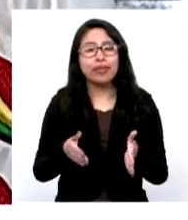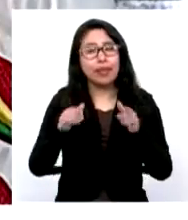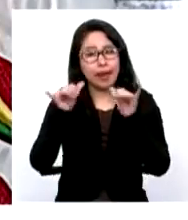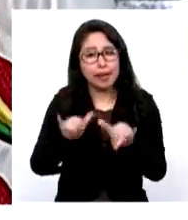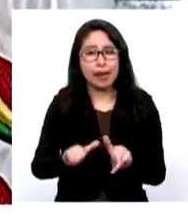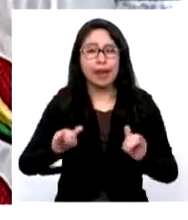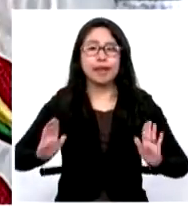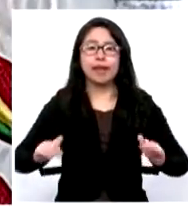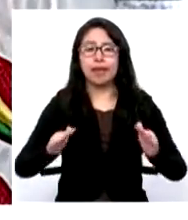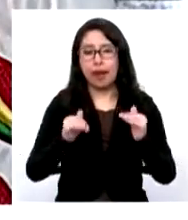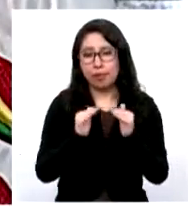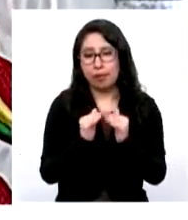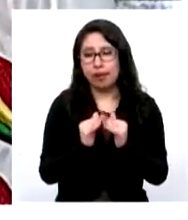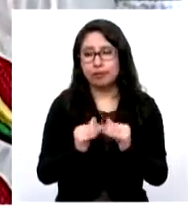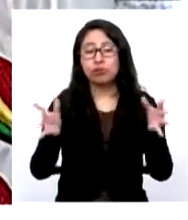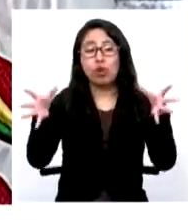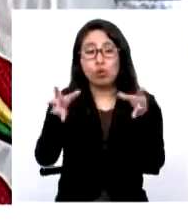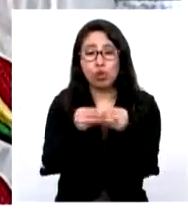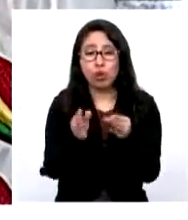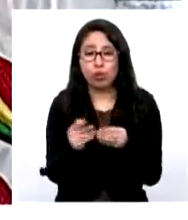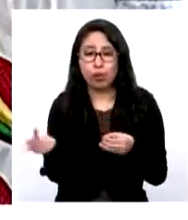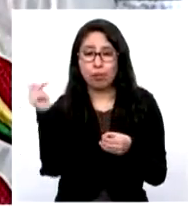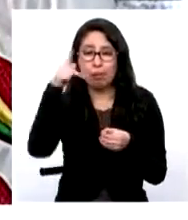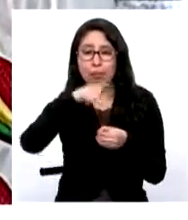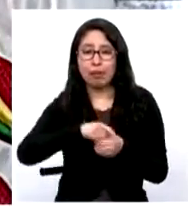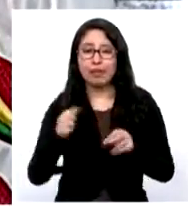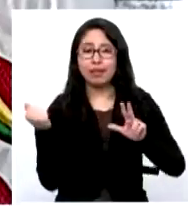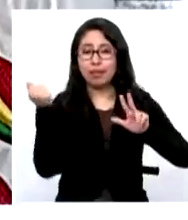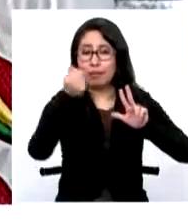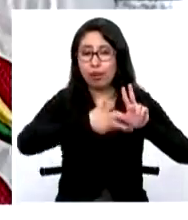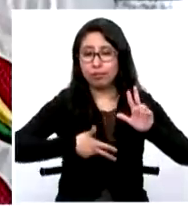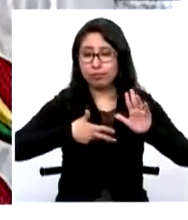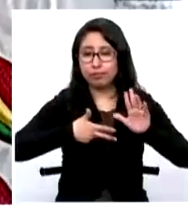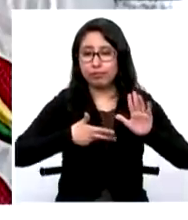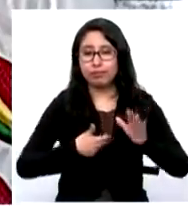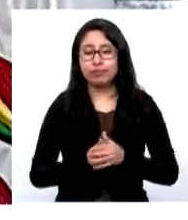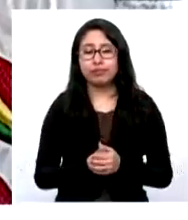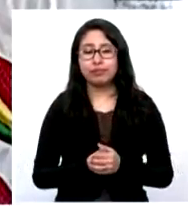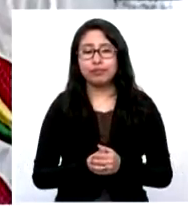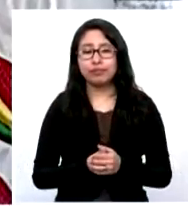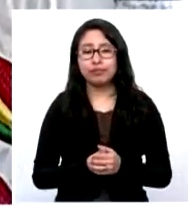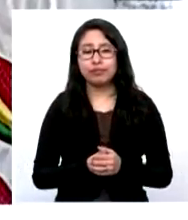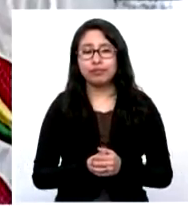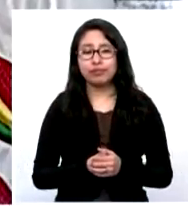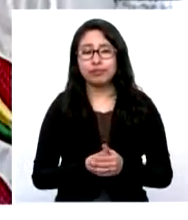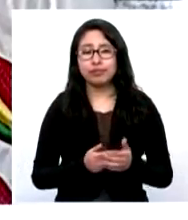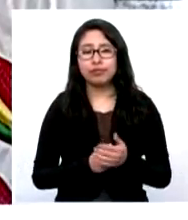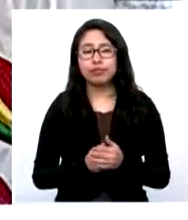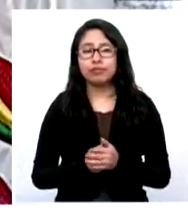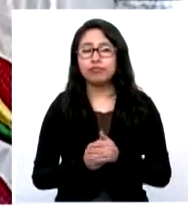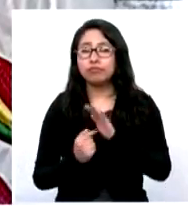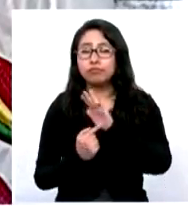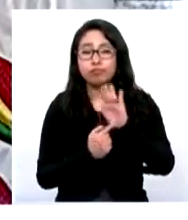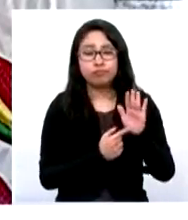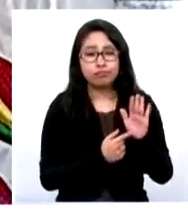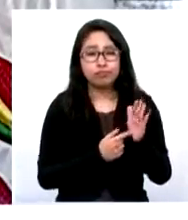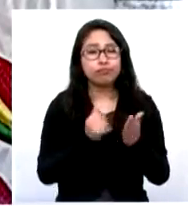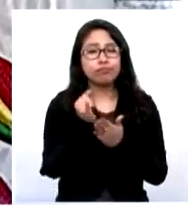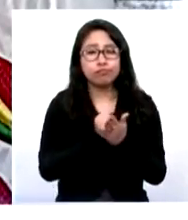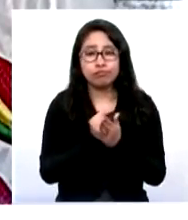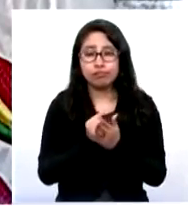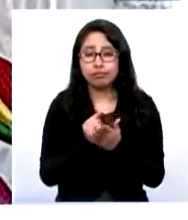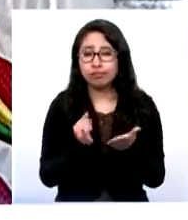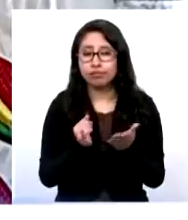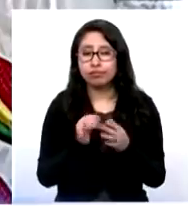Gobierno. Desde ahí va a hacer su mensaje al pueblo boliviano, que será transmitido, como les decía,